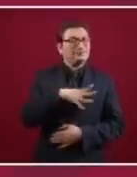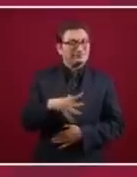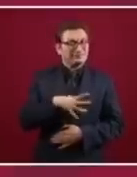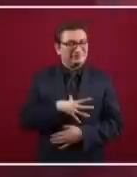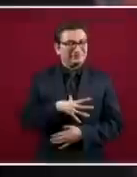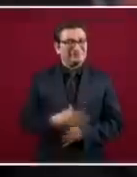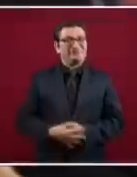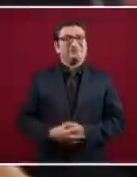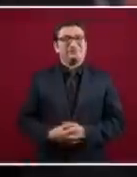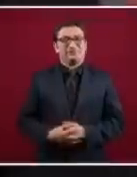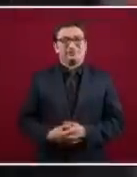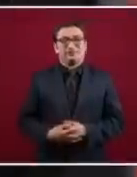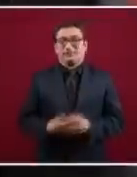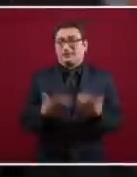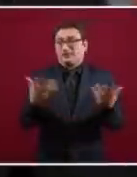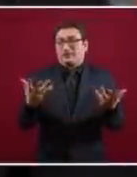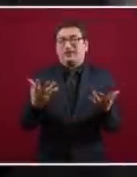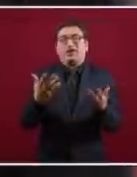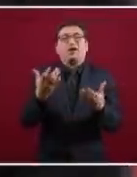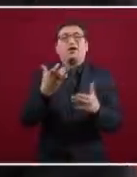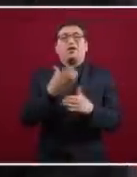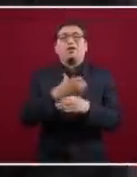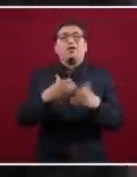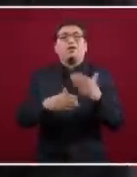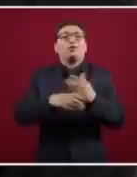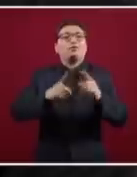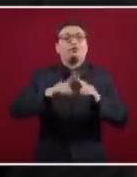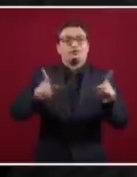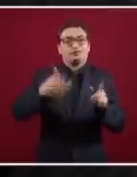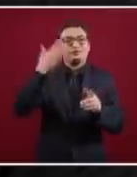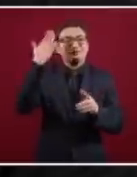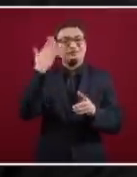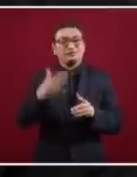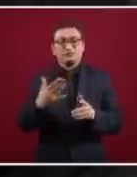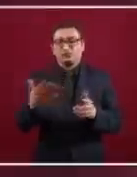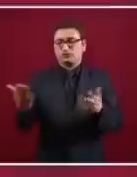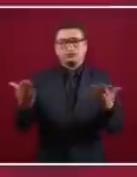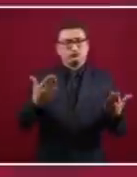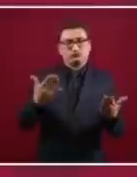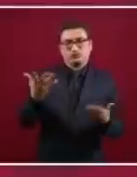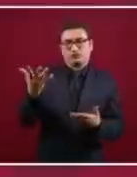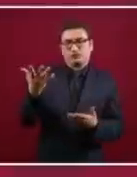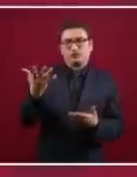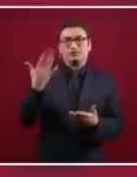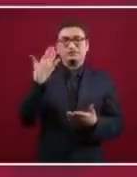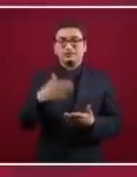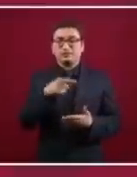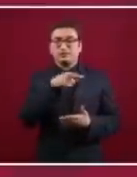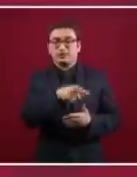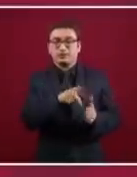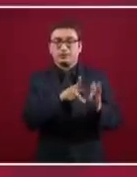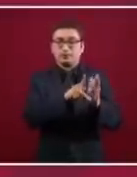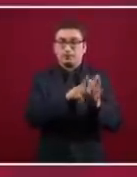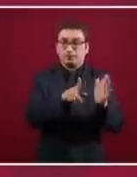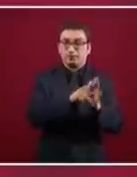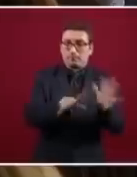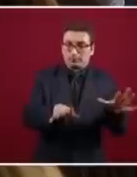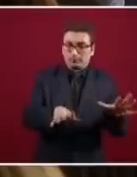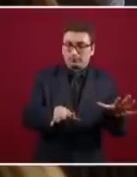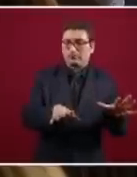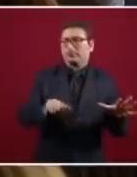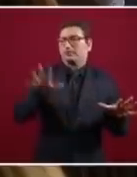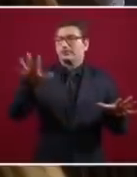entonces son cosas distintas el periodismo y la política